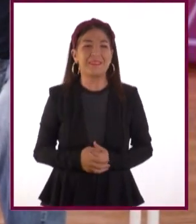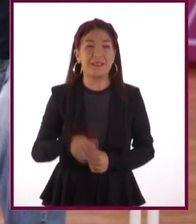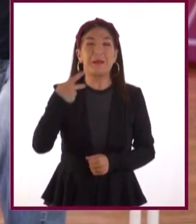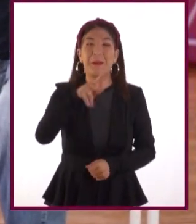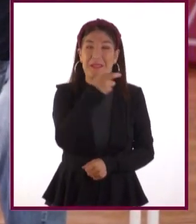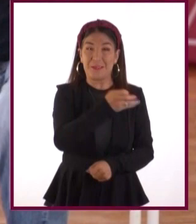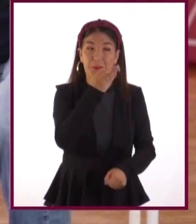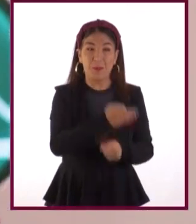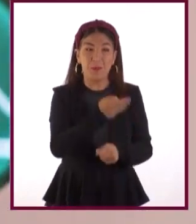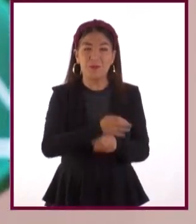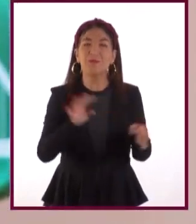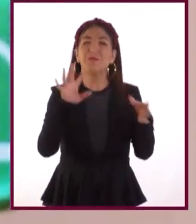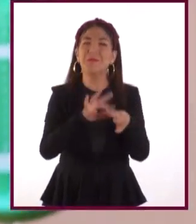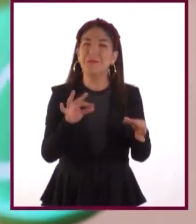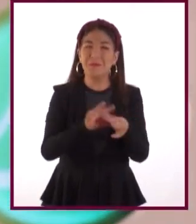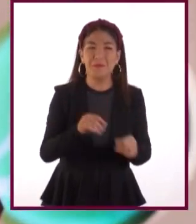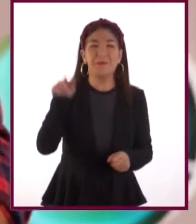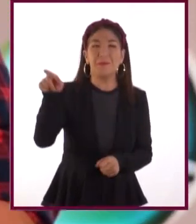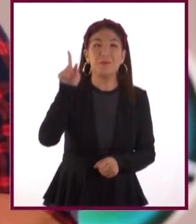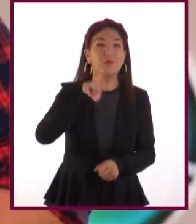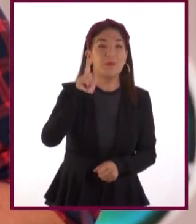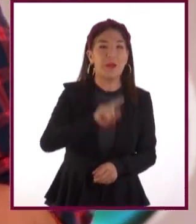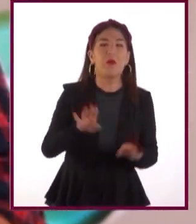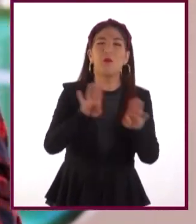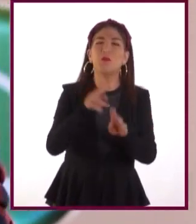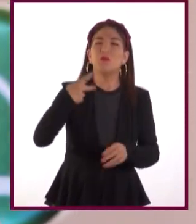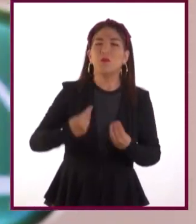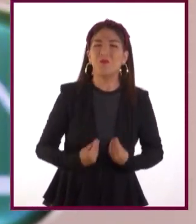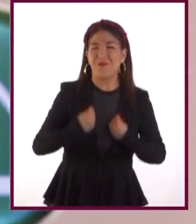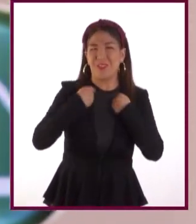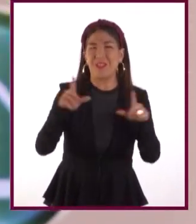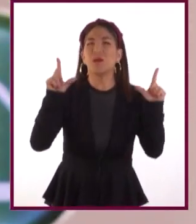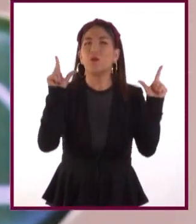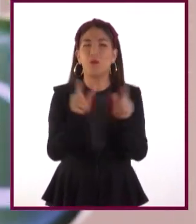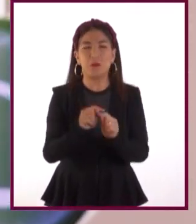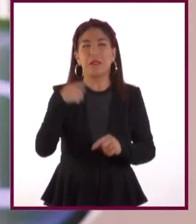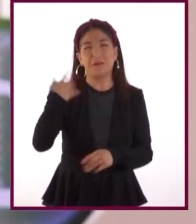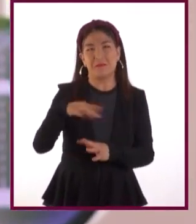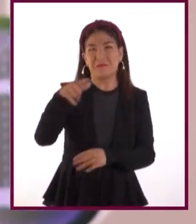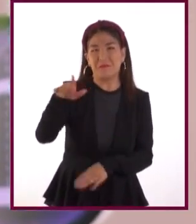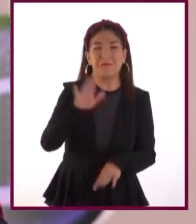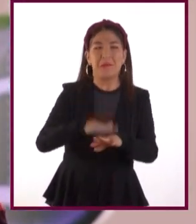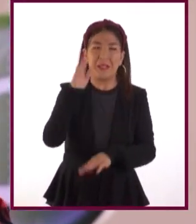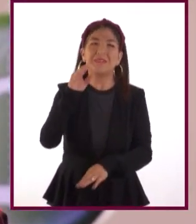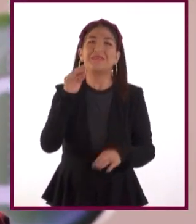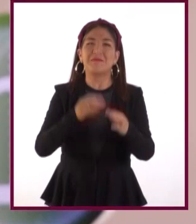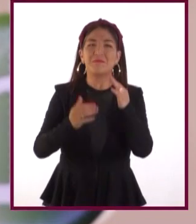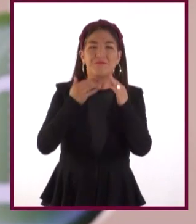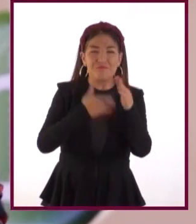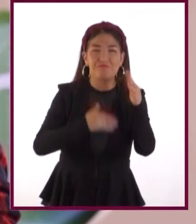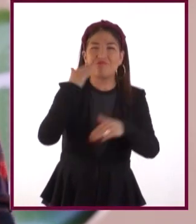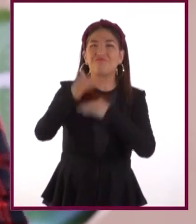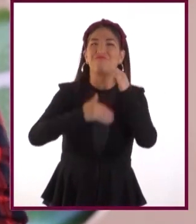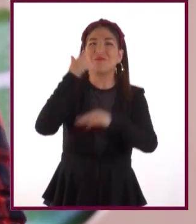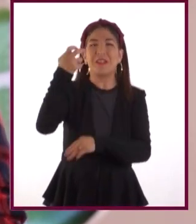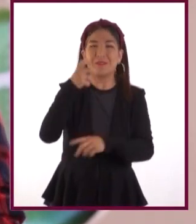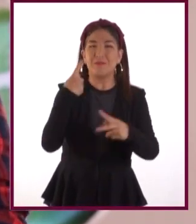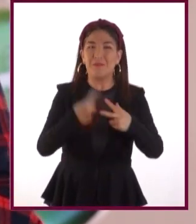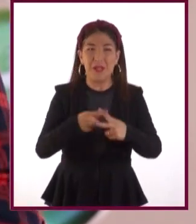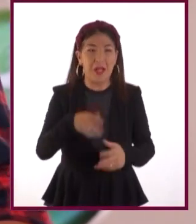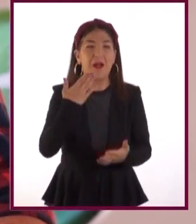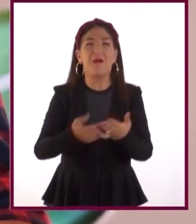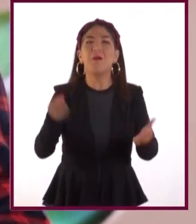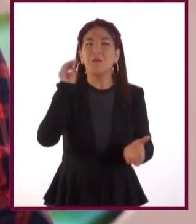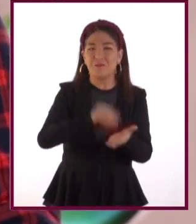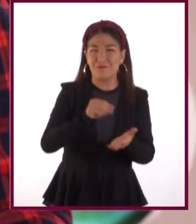crees? Pero mientras hacemos eso, parece que aunque la vida de Ada fue corta, tuvo una influencia muy grande en las matemáticas de su época